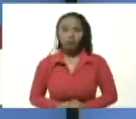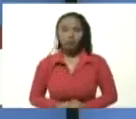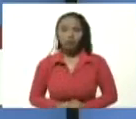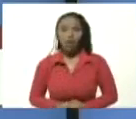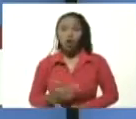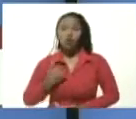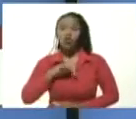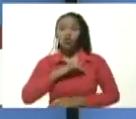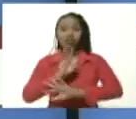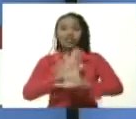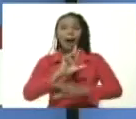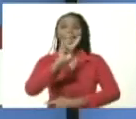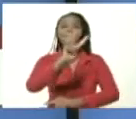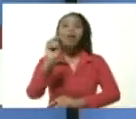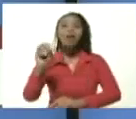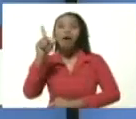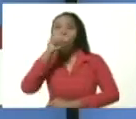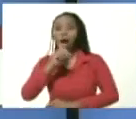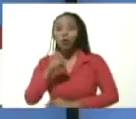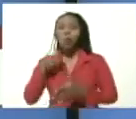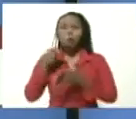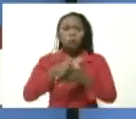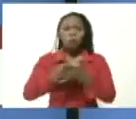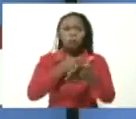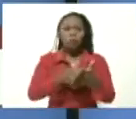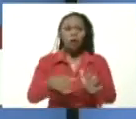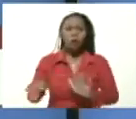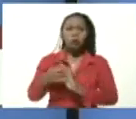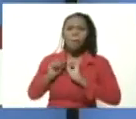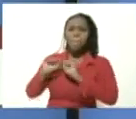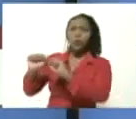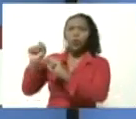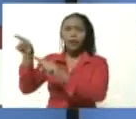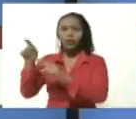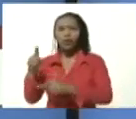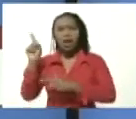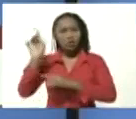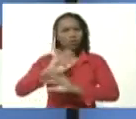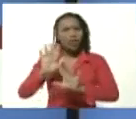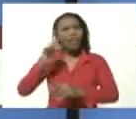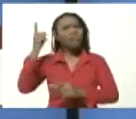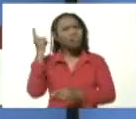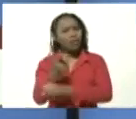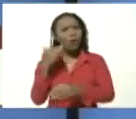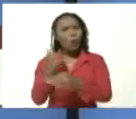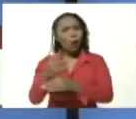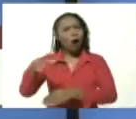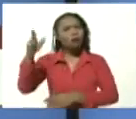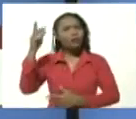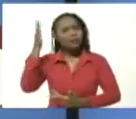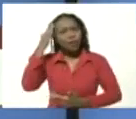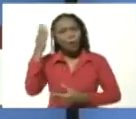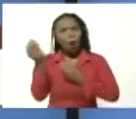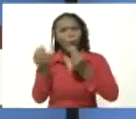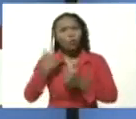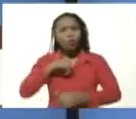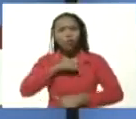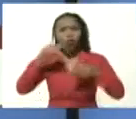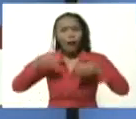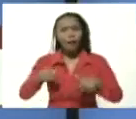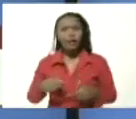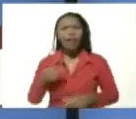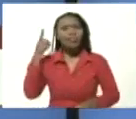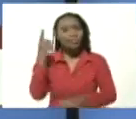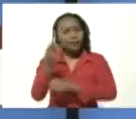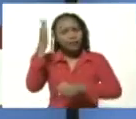Nosotros tenemos ya 20 años batallando contra eso. Y ya ellos deberían conocernos, digo yo. Deberían saber